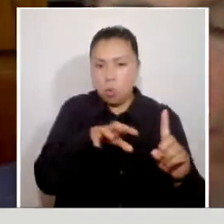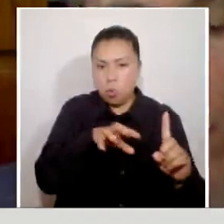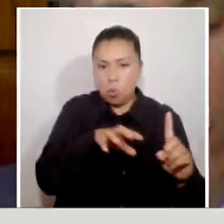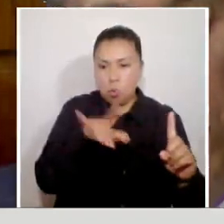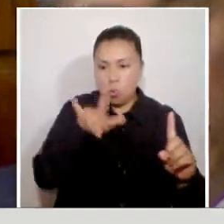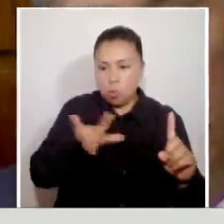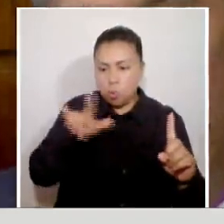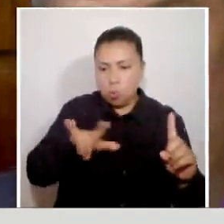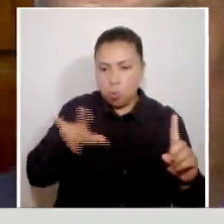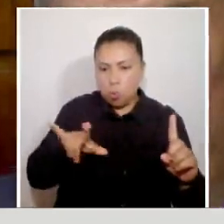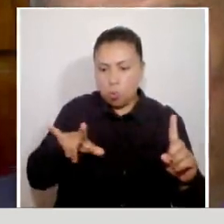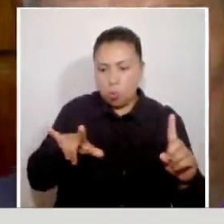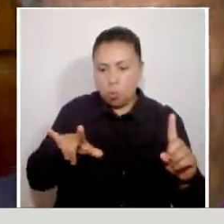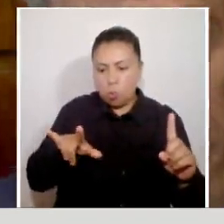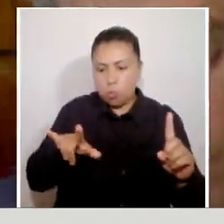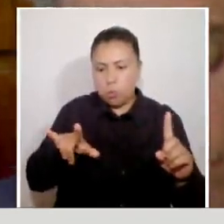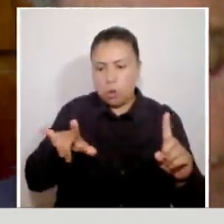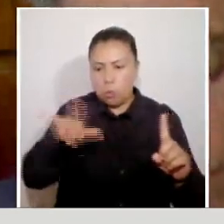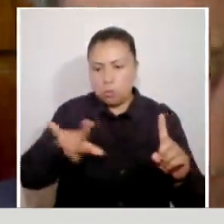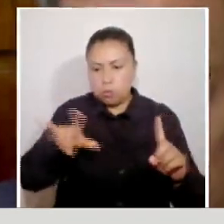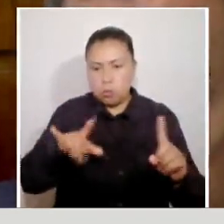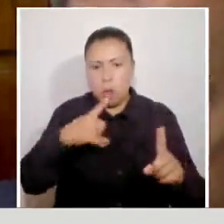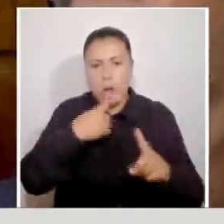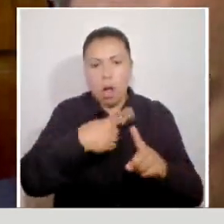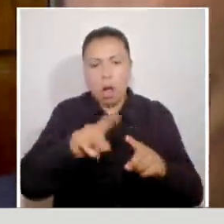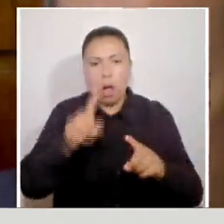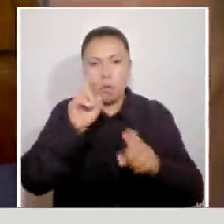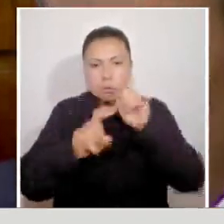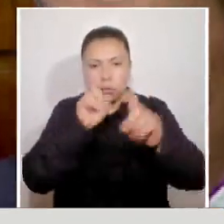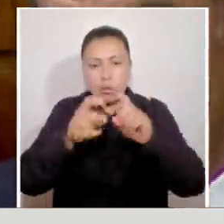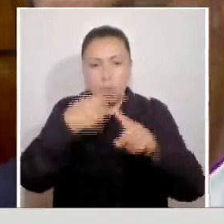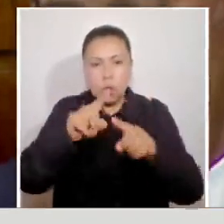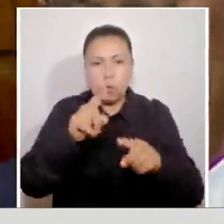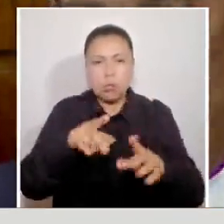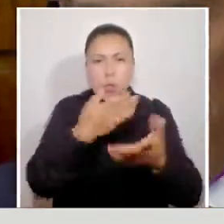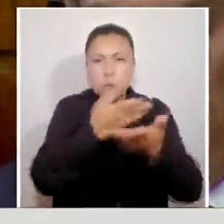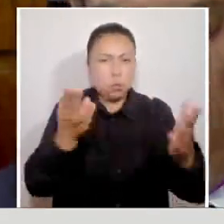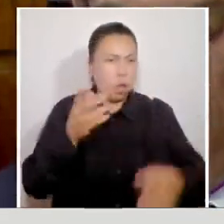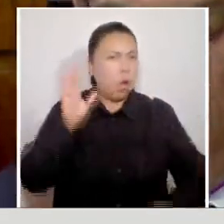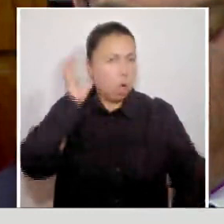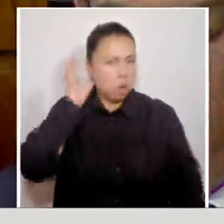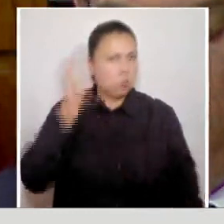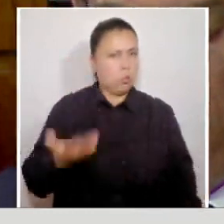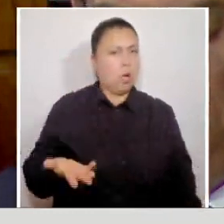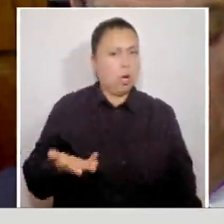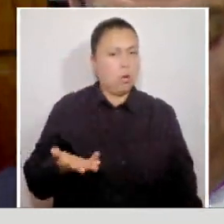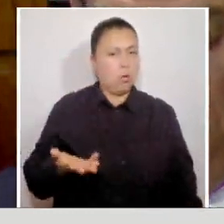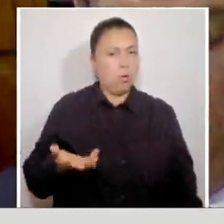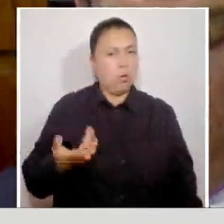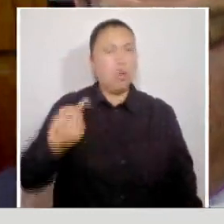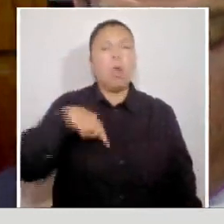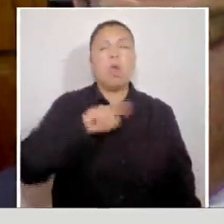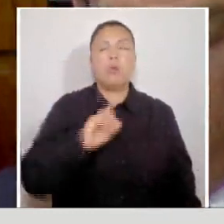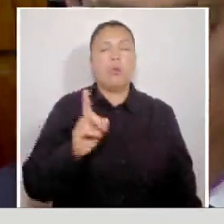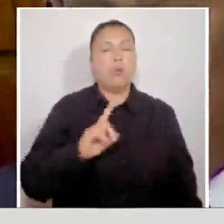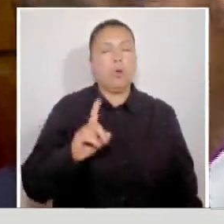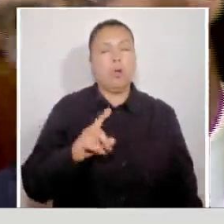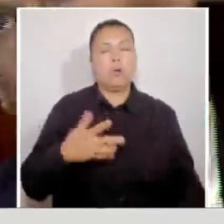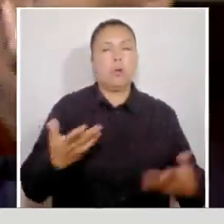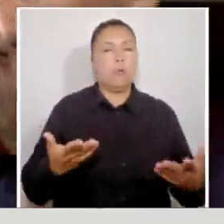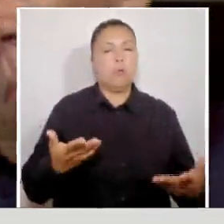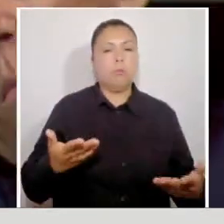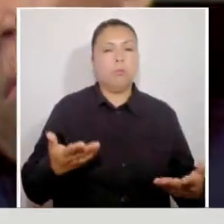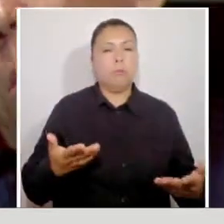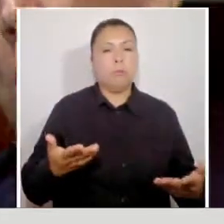desprestigiar a otro lo han escuchado alguna vez Supongo Esto no es algo que ocurra en Marte